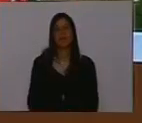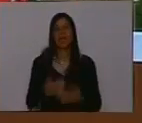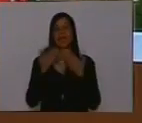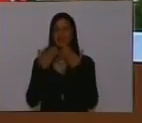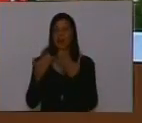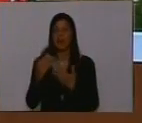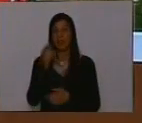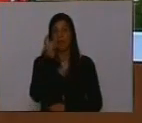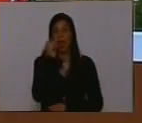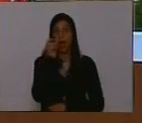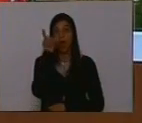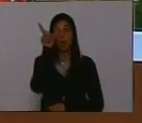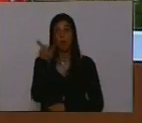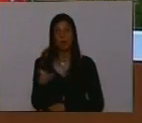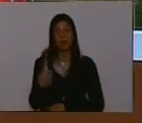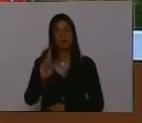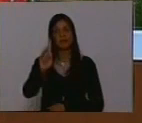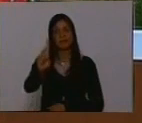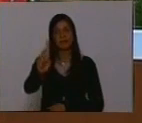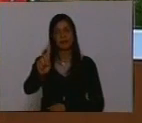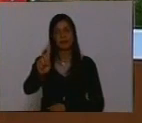Del Estado Miranda,